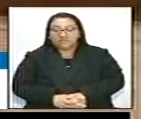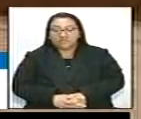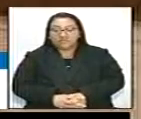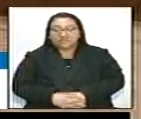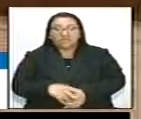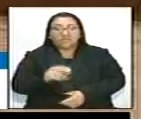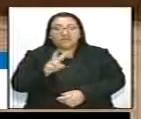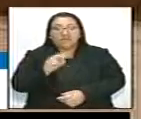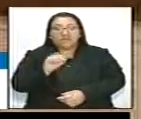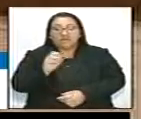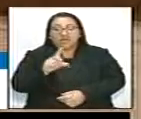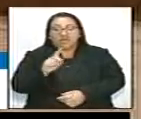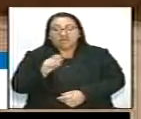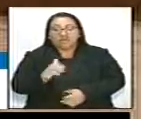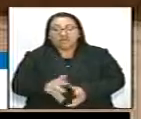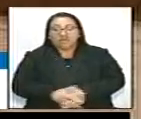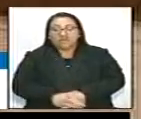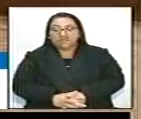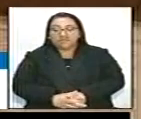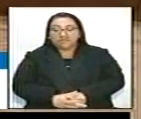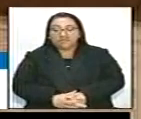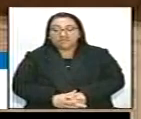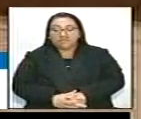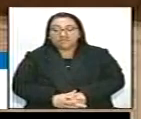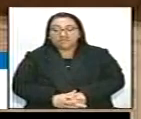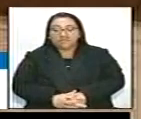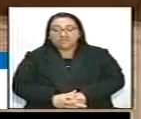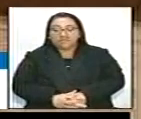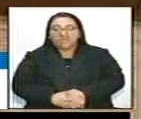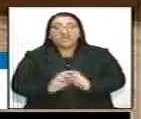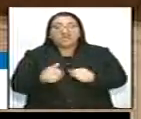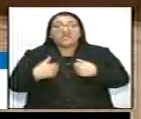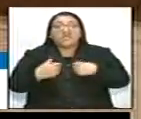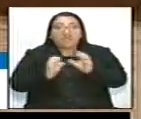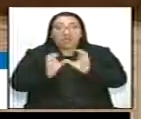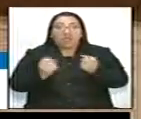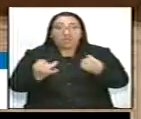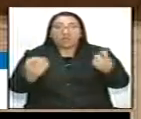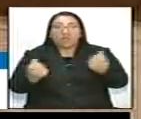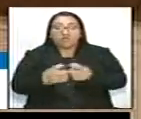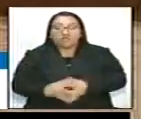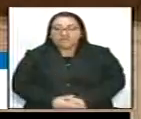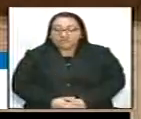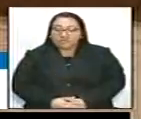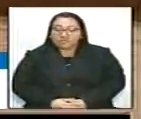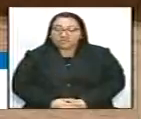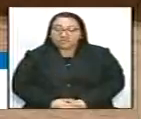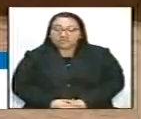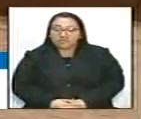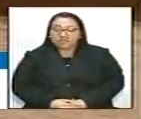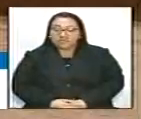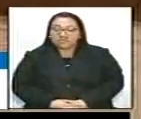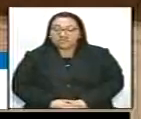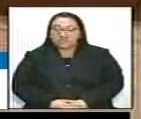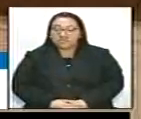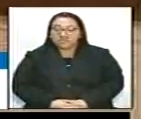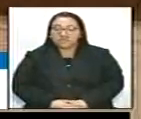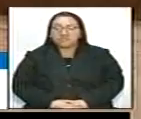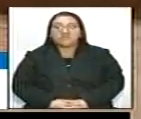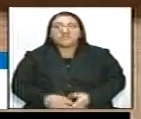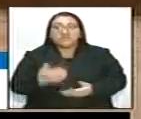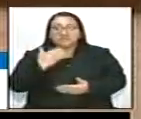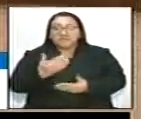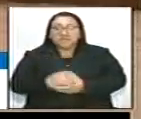Congresista Gilbert Violeta. ¿Cuenta usted con el quórum reglamentario, señor coordinador? Muchas